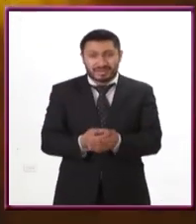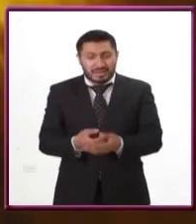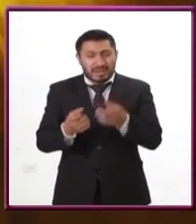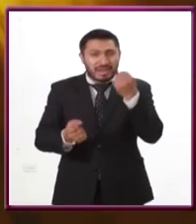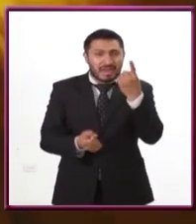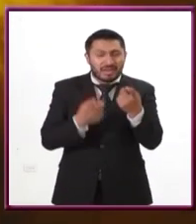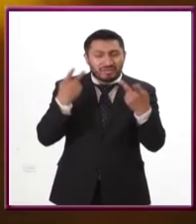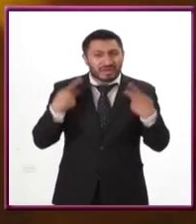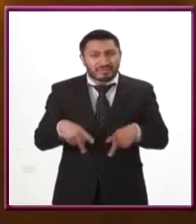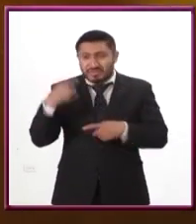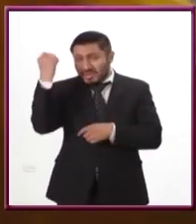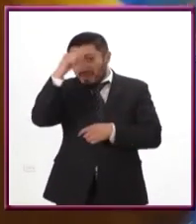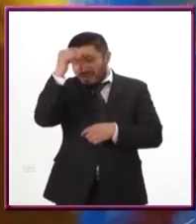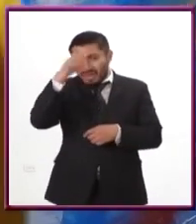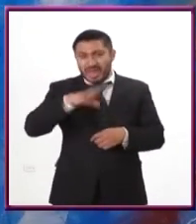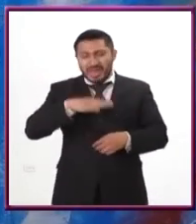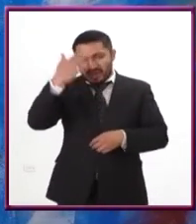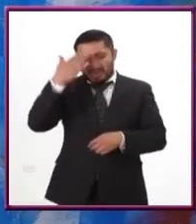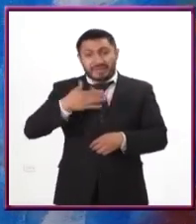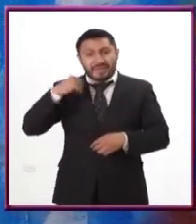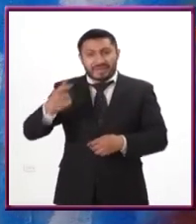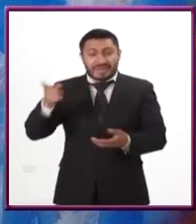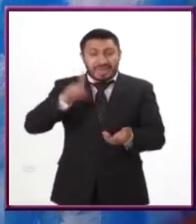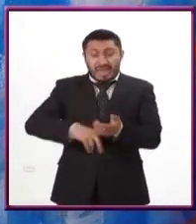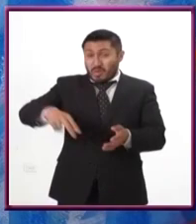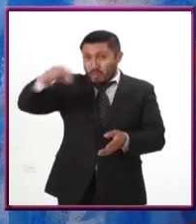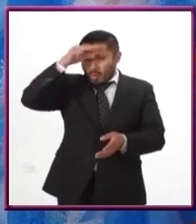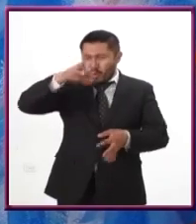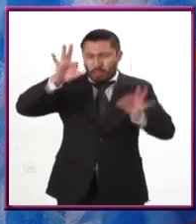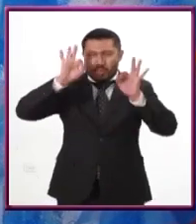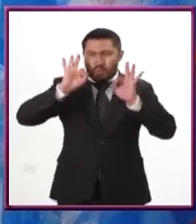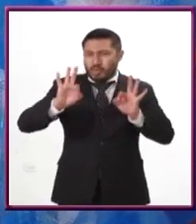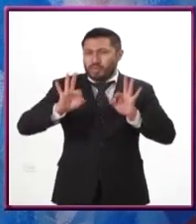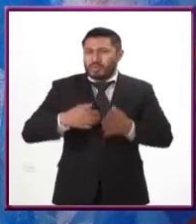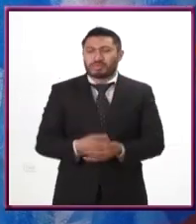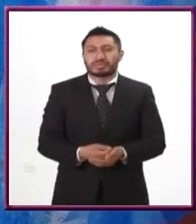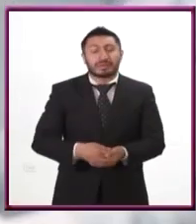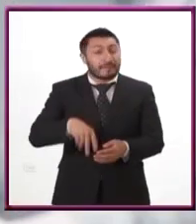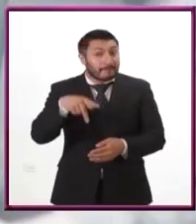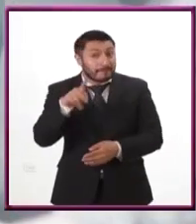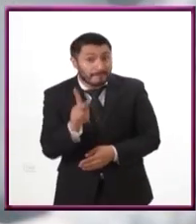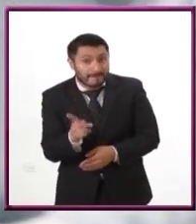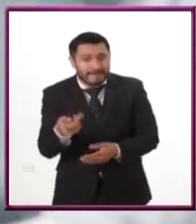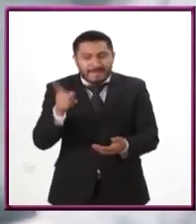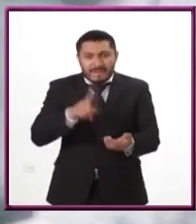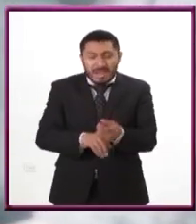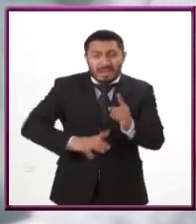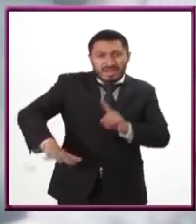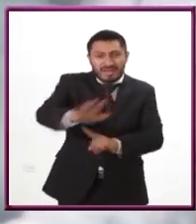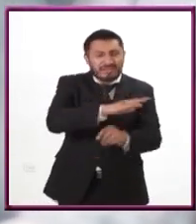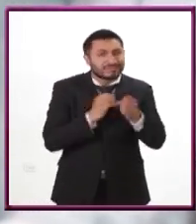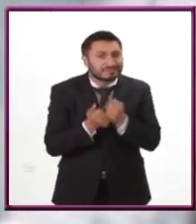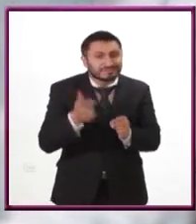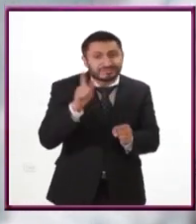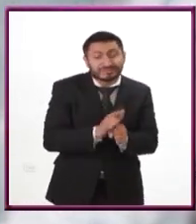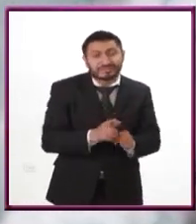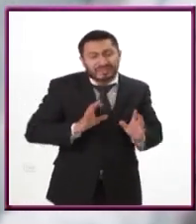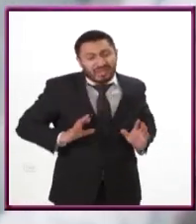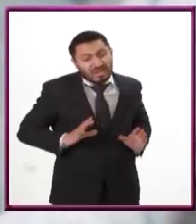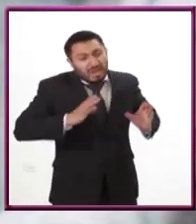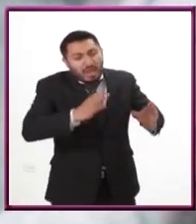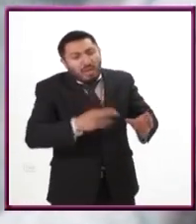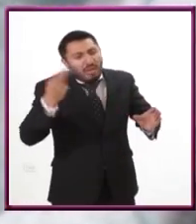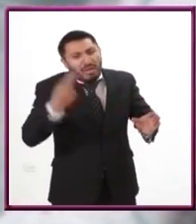autista. Algunas personas autistas exhiben talentos cognitivos excepcionales. Sin embargo, en el contexto de una